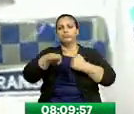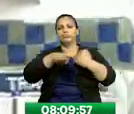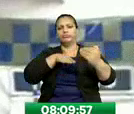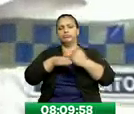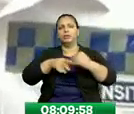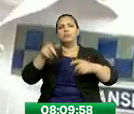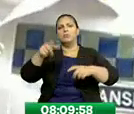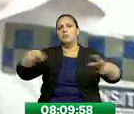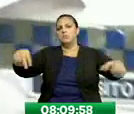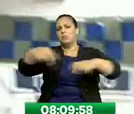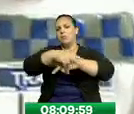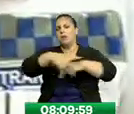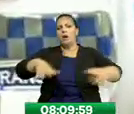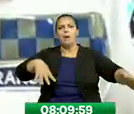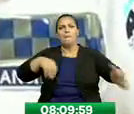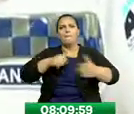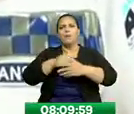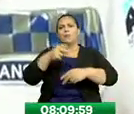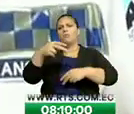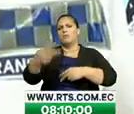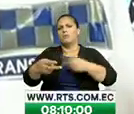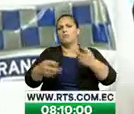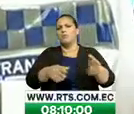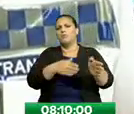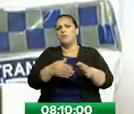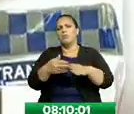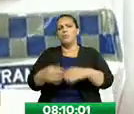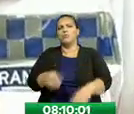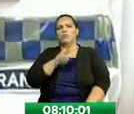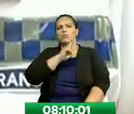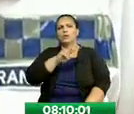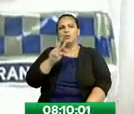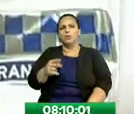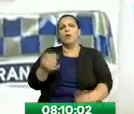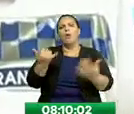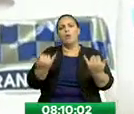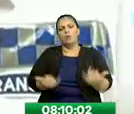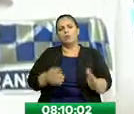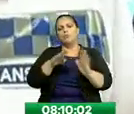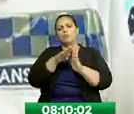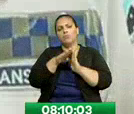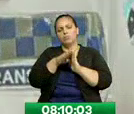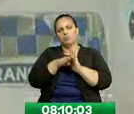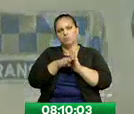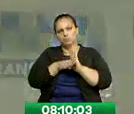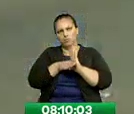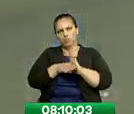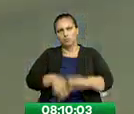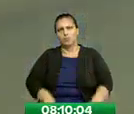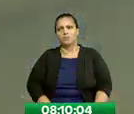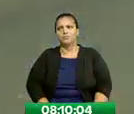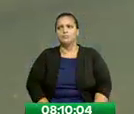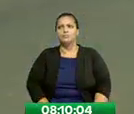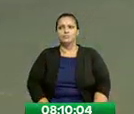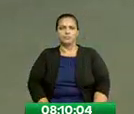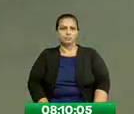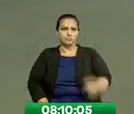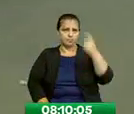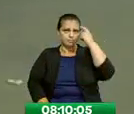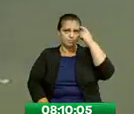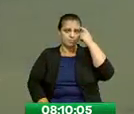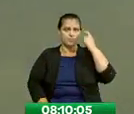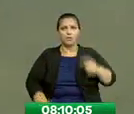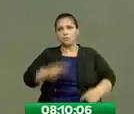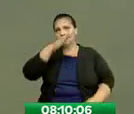18, como usted bien dijo, hay 11 que son por personas que han cruzado por la mitad de la vía, o sea, los llamados atropellos. Como medida de seguridad, las autoridades